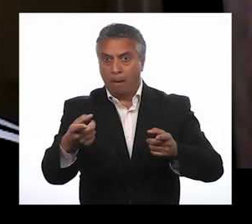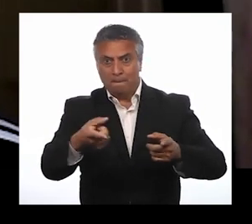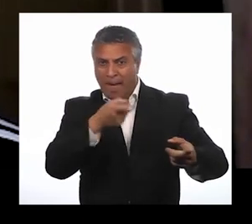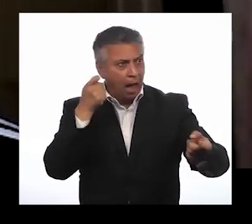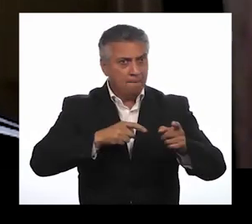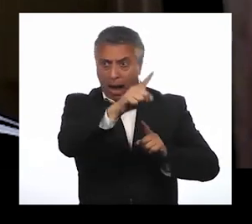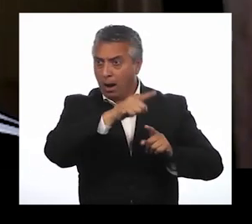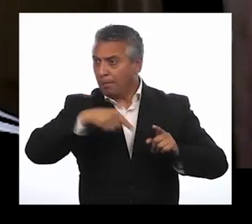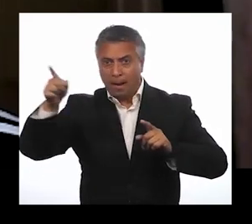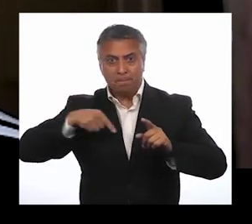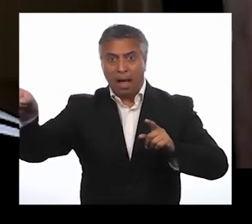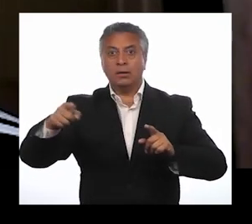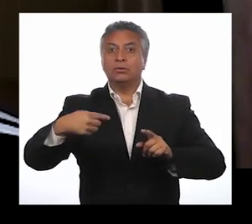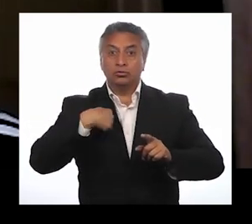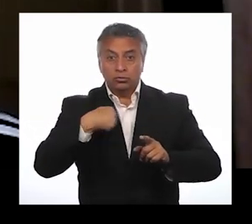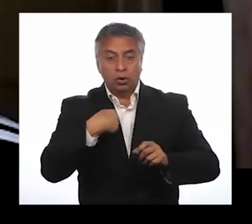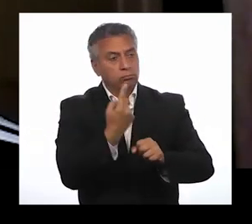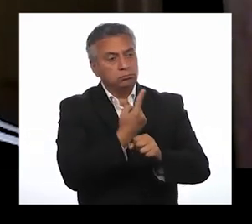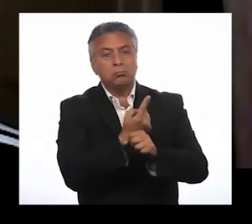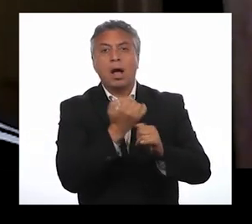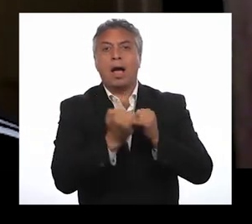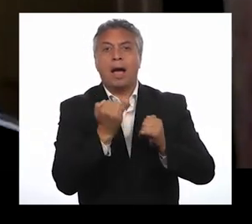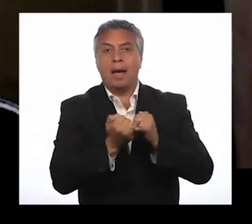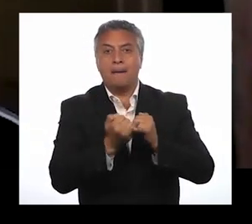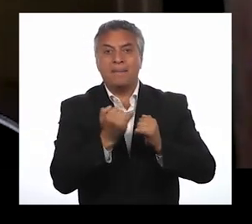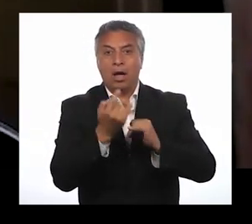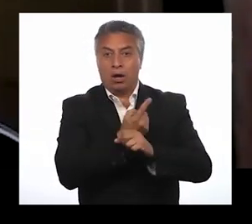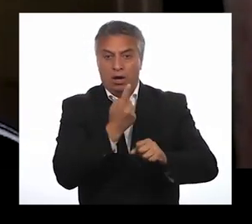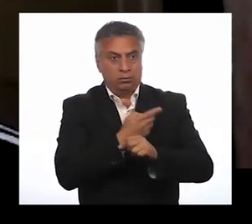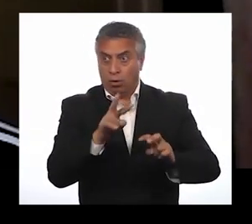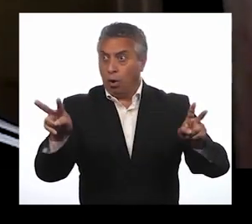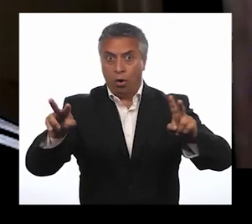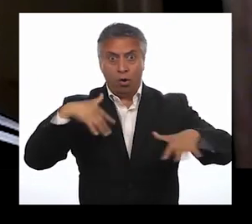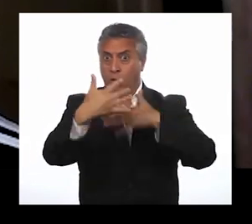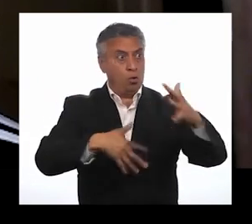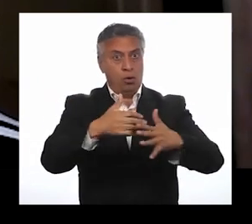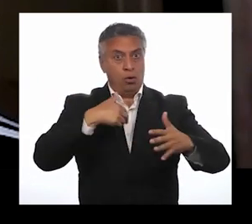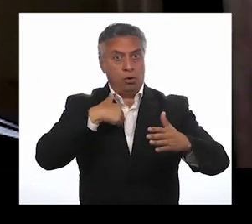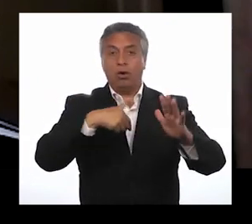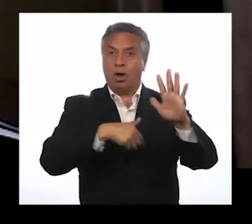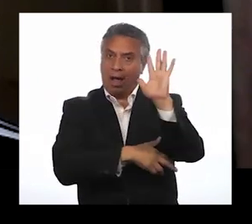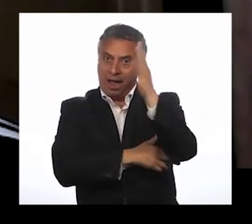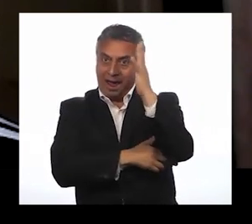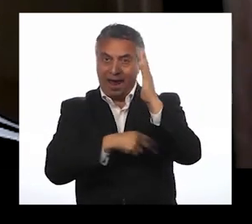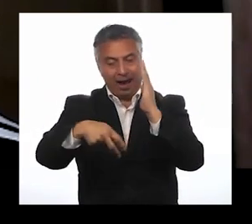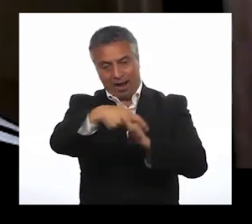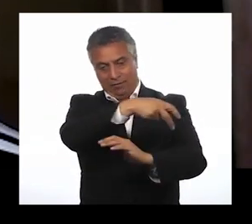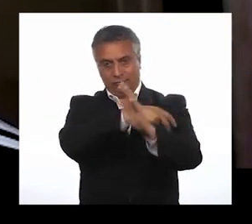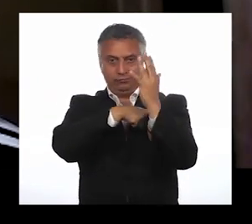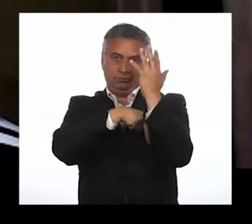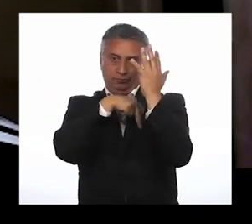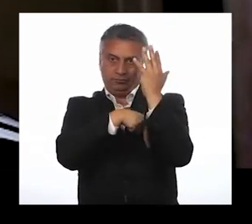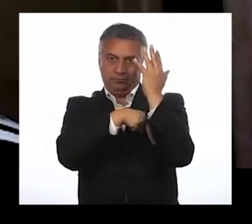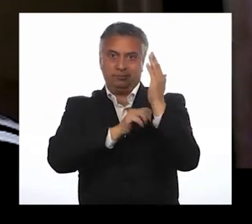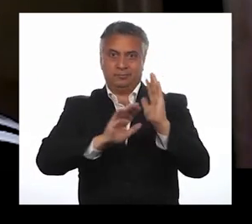siniestra. Y yo estaba conversando con unos amigos en ese momento y me escondo detrás de un árbol. No alcanzo a correr así como hacia arriba, a subir